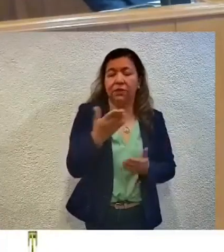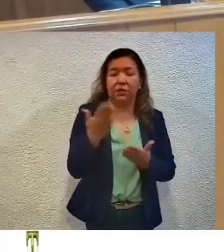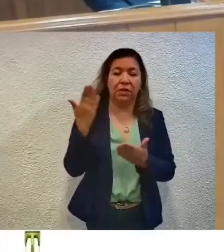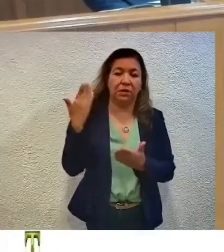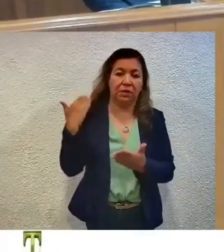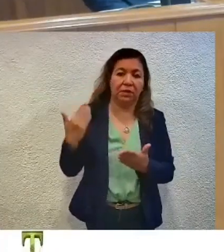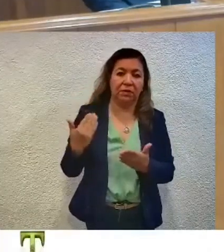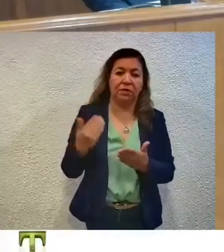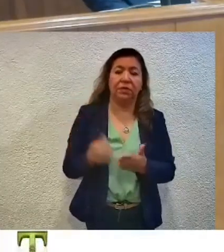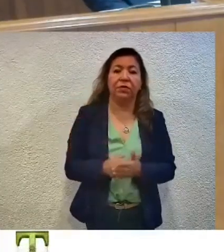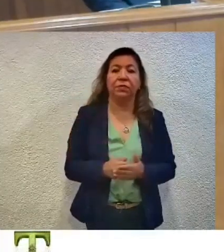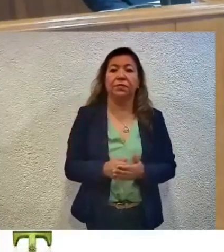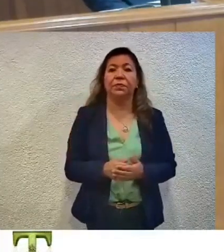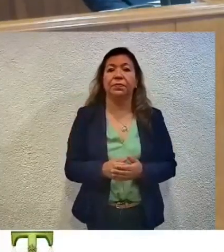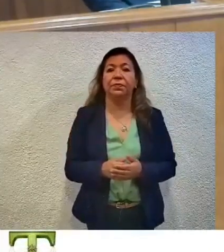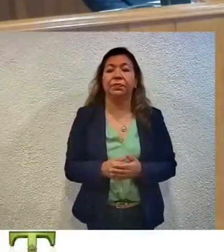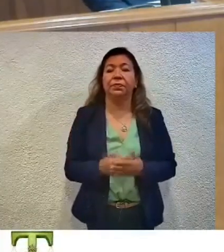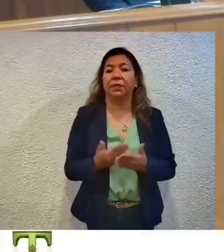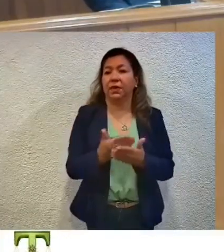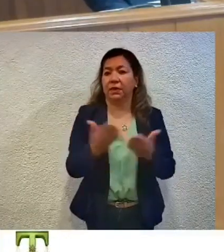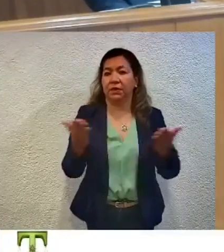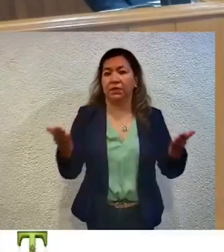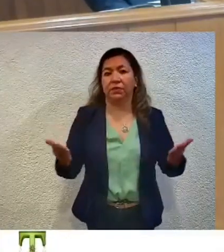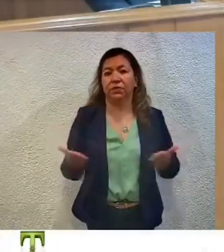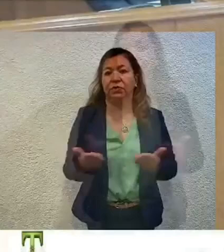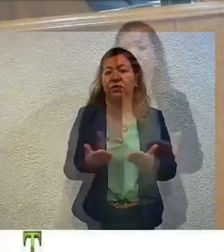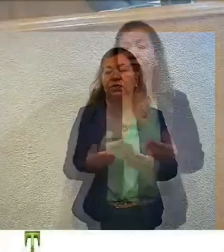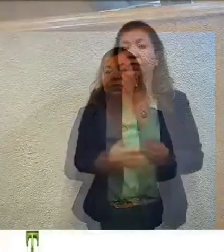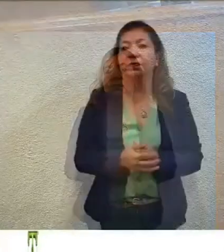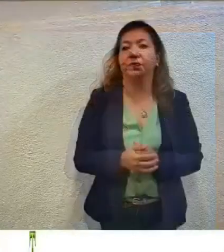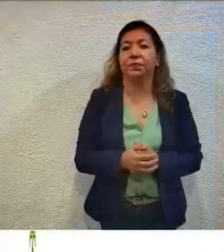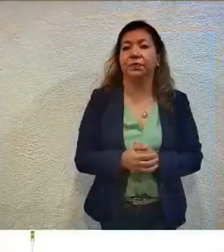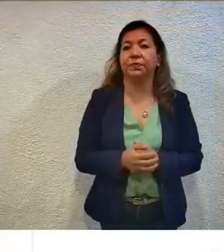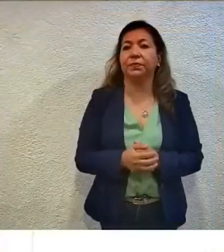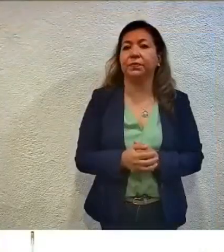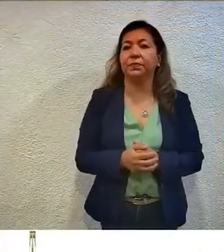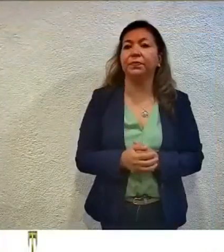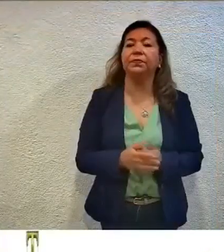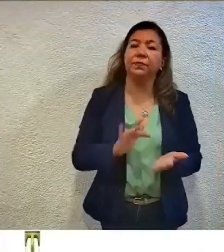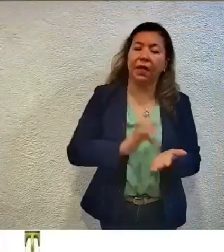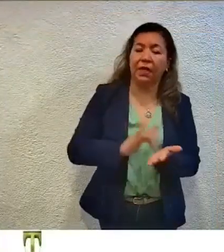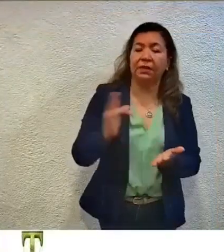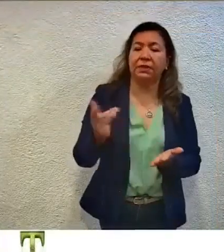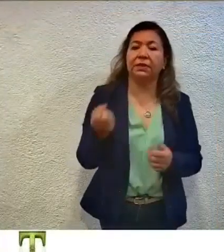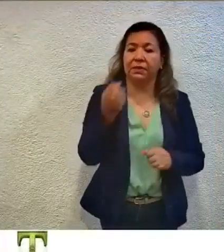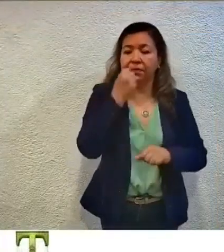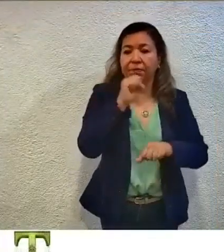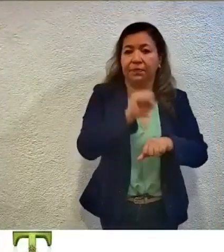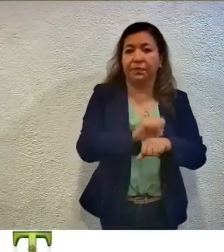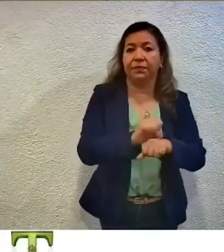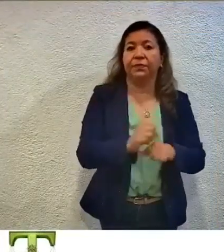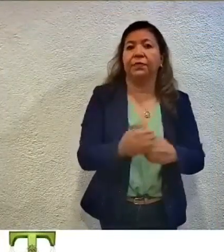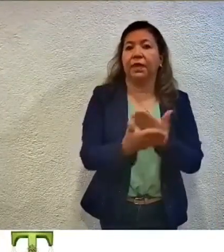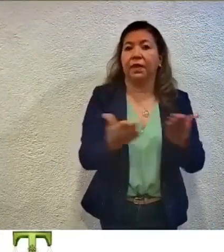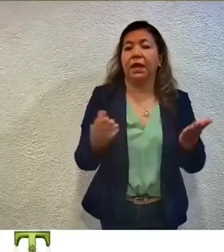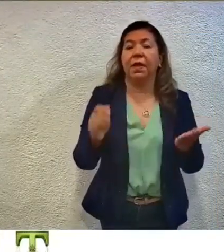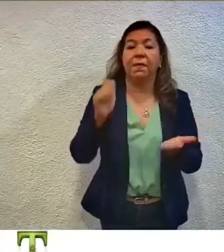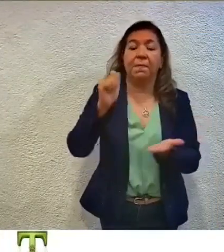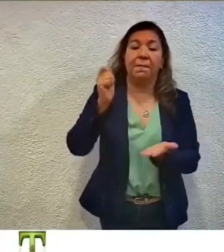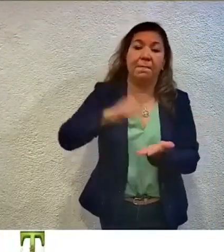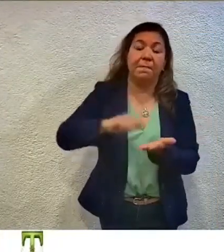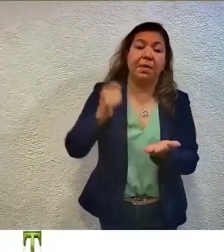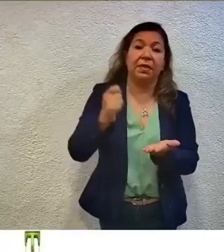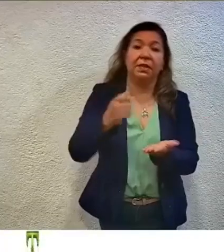la presente resolución. Es la cuenta del asunto, magistradas, magistrados. Gracias, secretaria. Magistradas, magistrado, está a